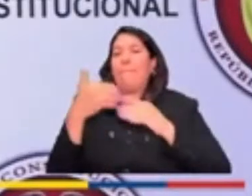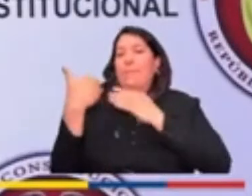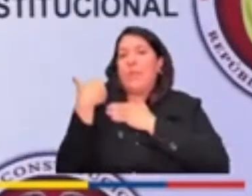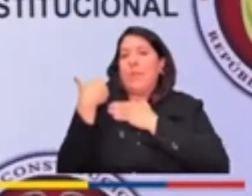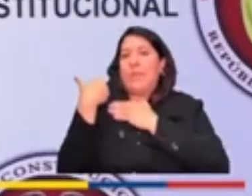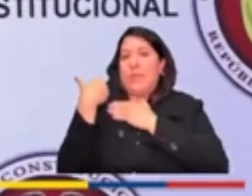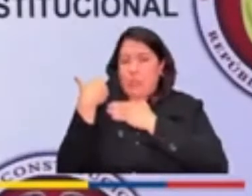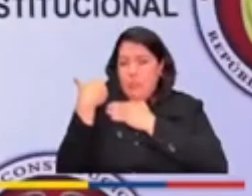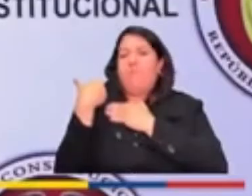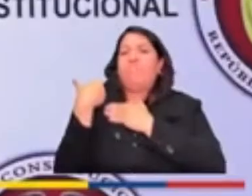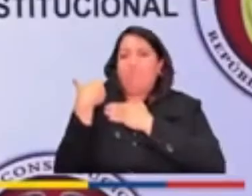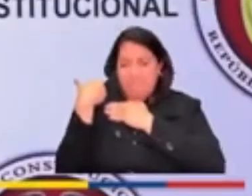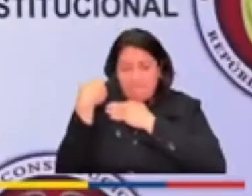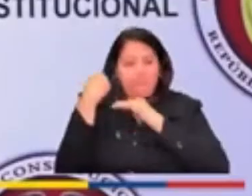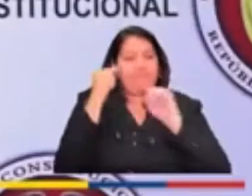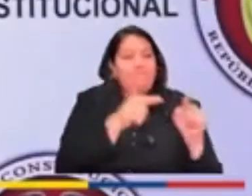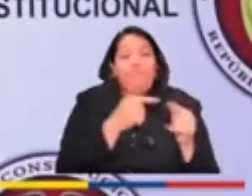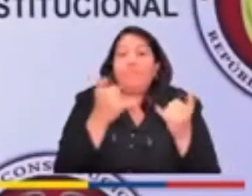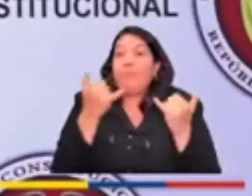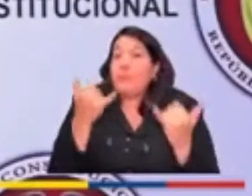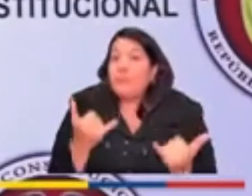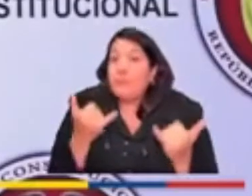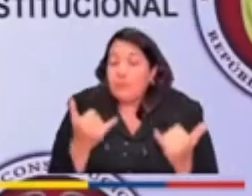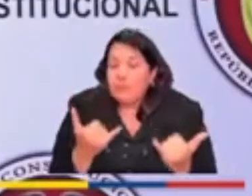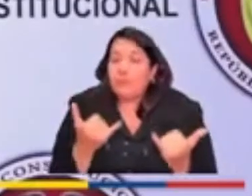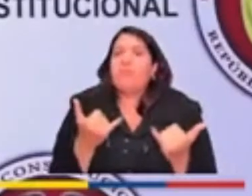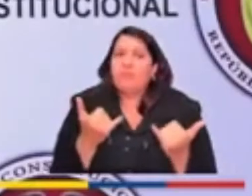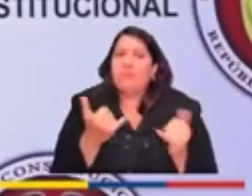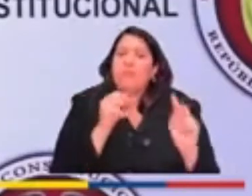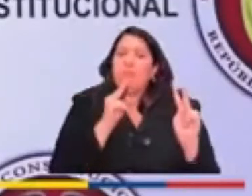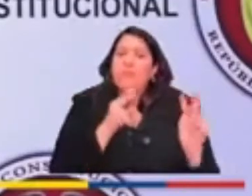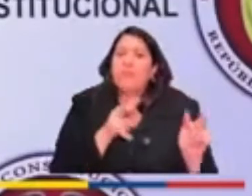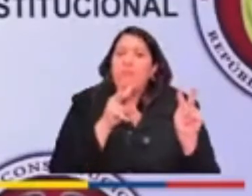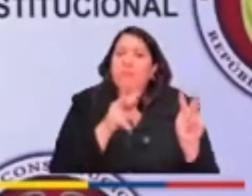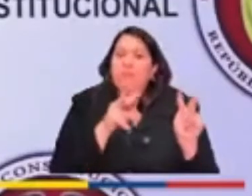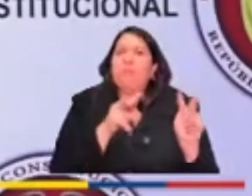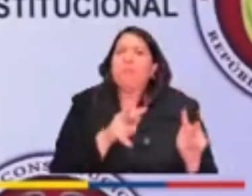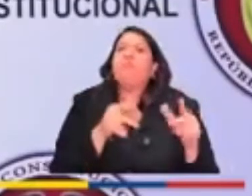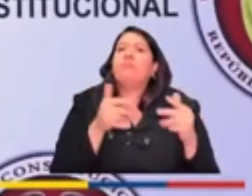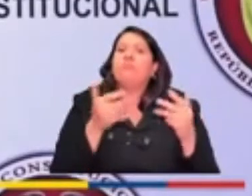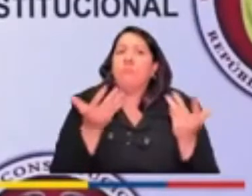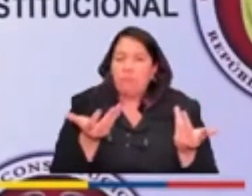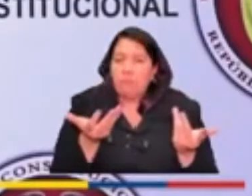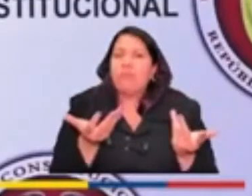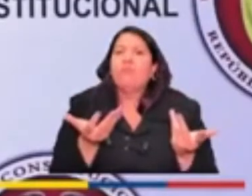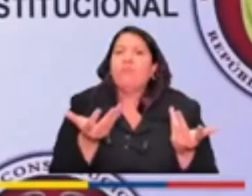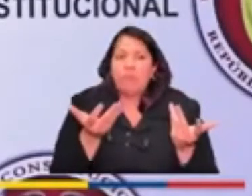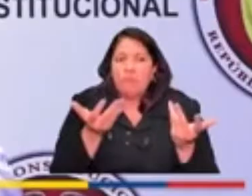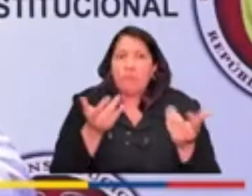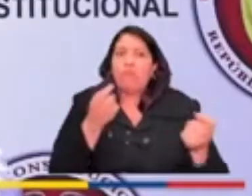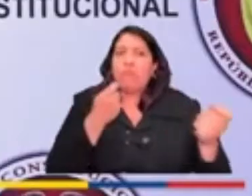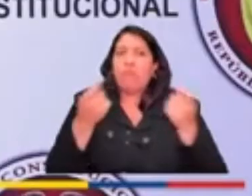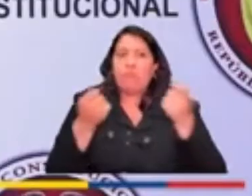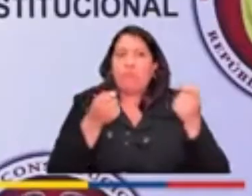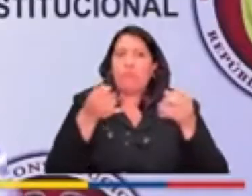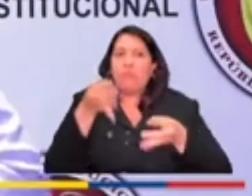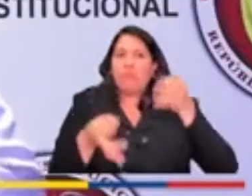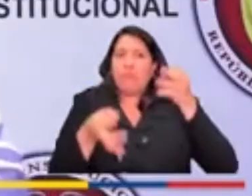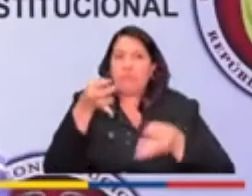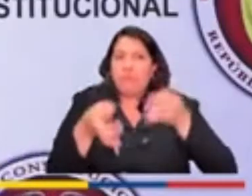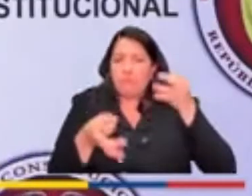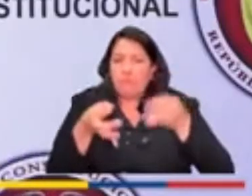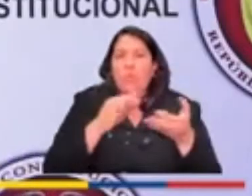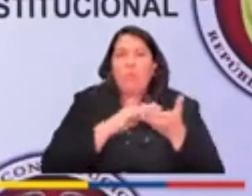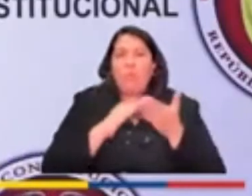agencia. En este momento nosotros estamos viendo cómo buscamos a través de la medida judicial y se protejan a las